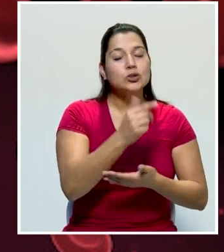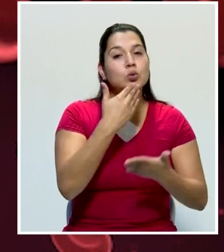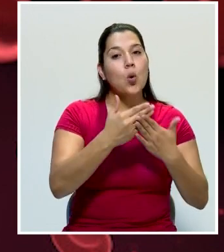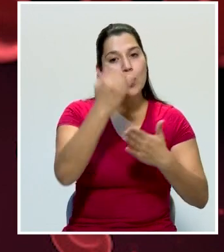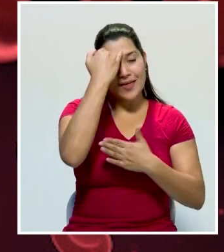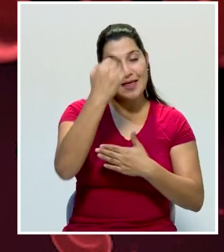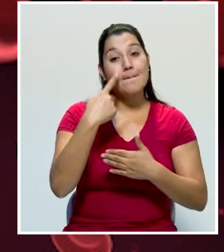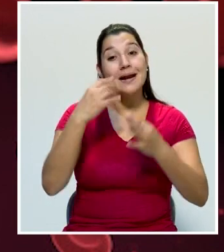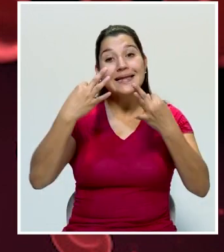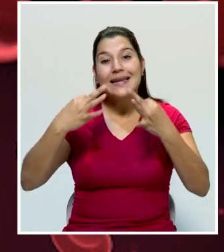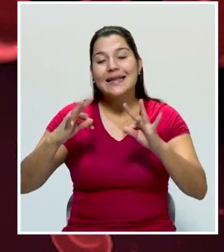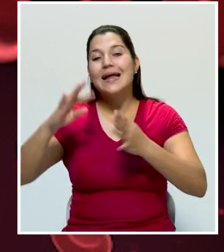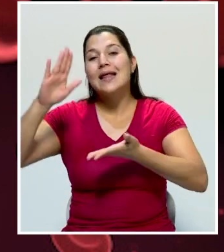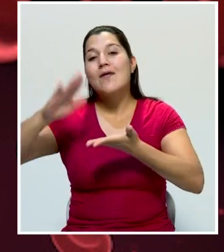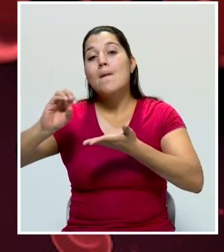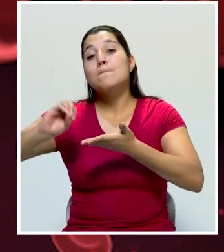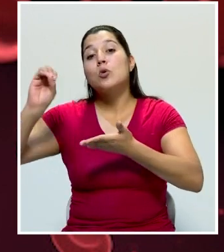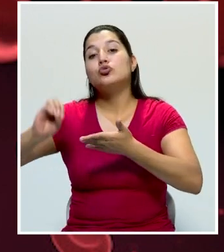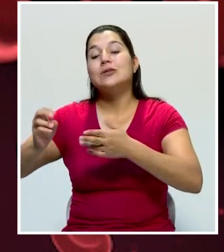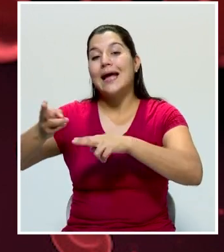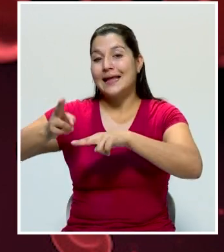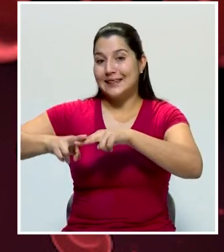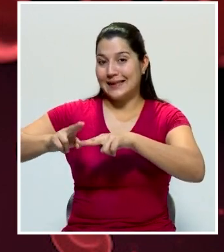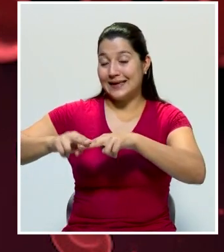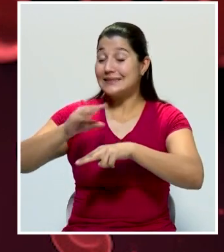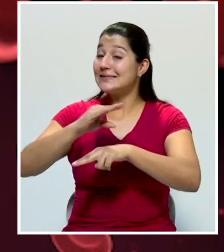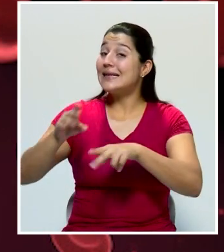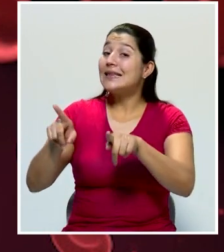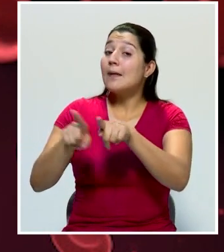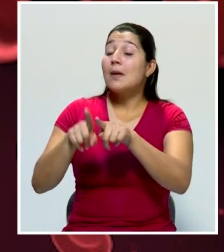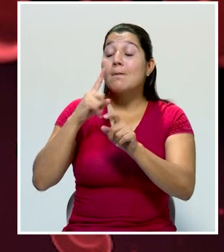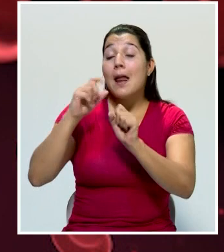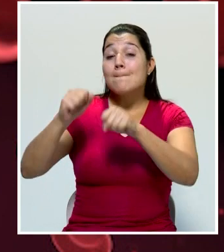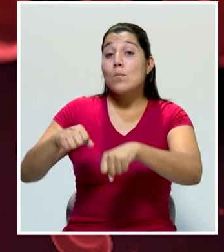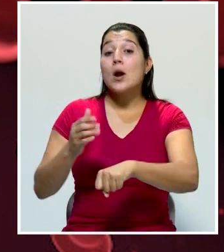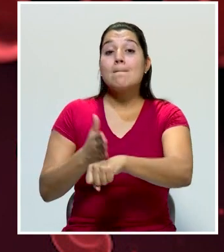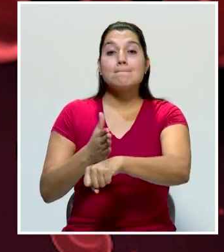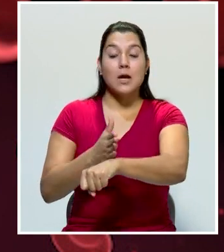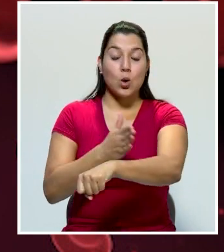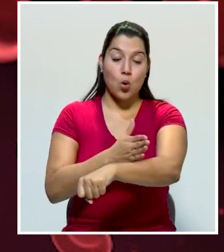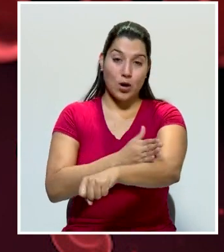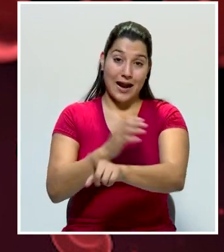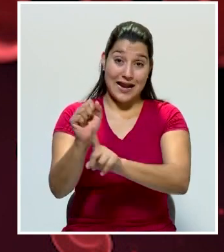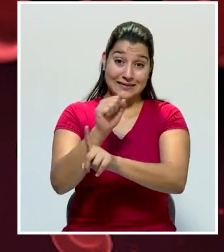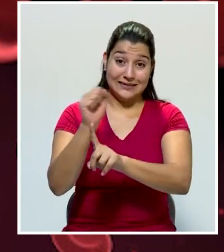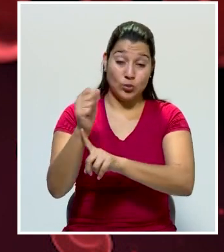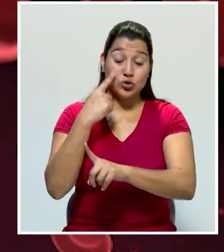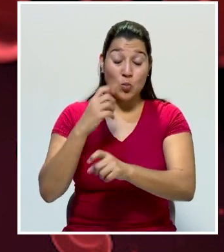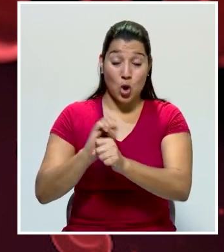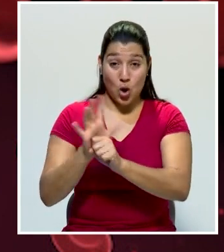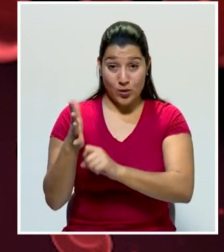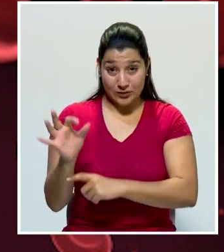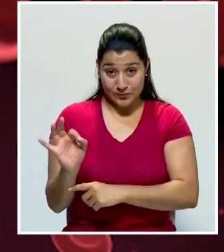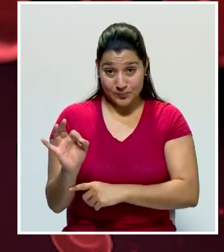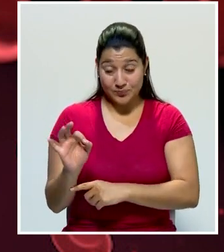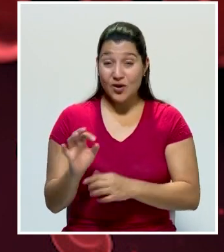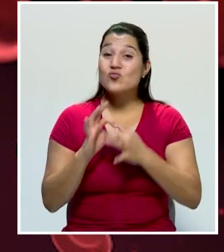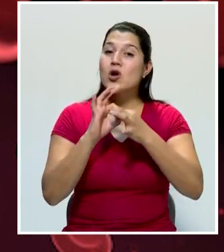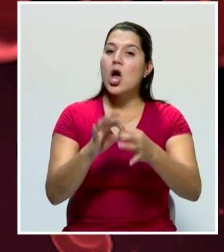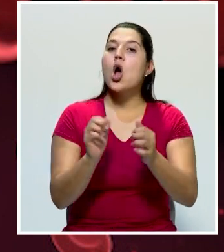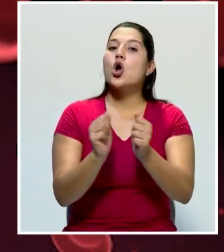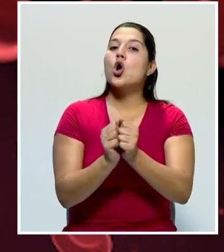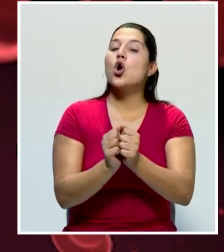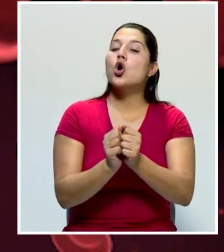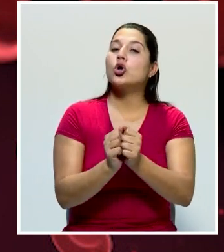intereses y además para mejorar las circunstancias que el COVID-19 ha ocasionado. En el tema del petróleo también